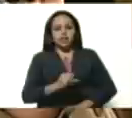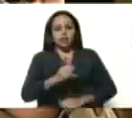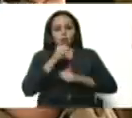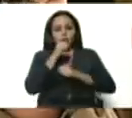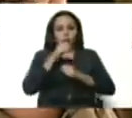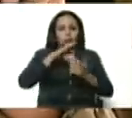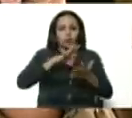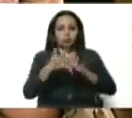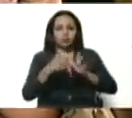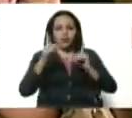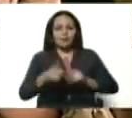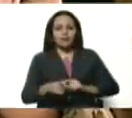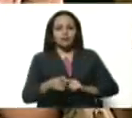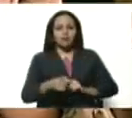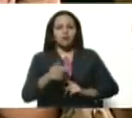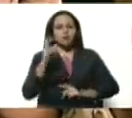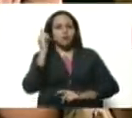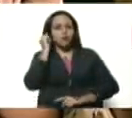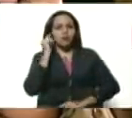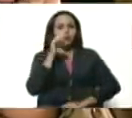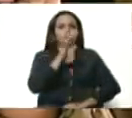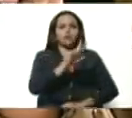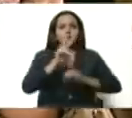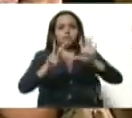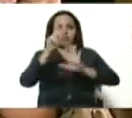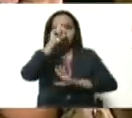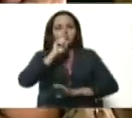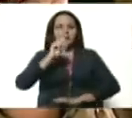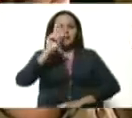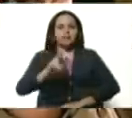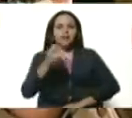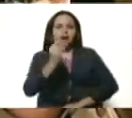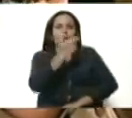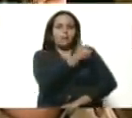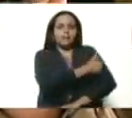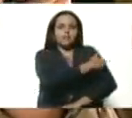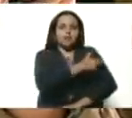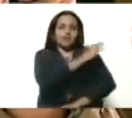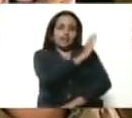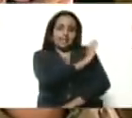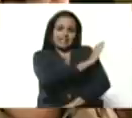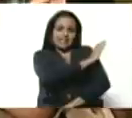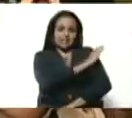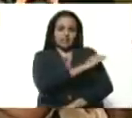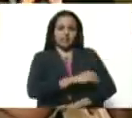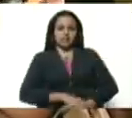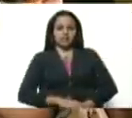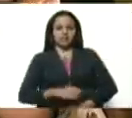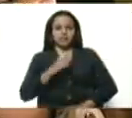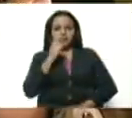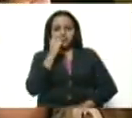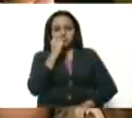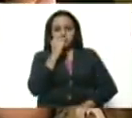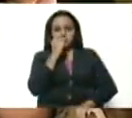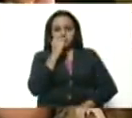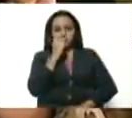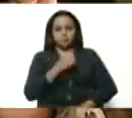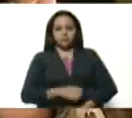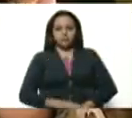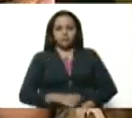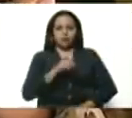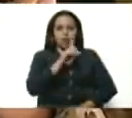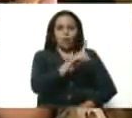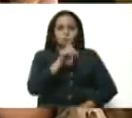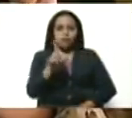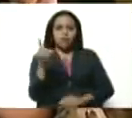una mujer de 47 años del anillo que también está hospitalizada en una clínica privada con una ira lr 11 casos del